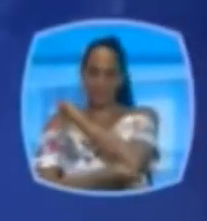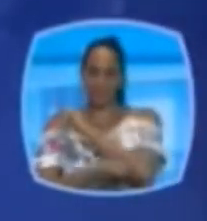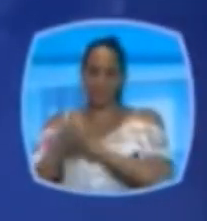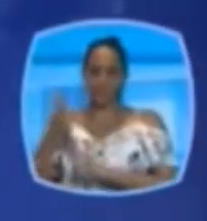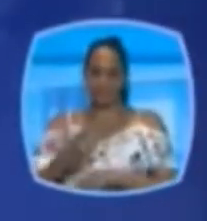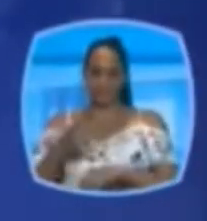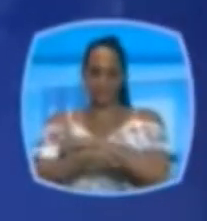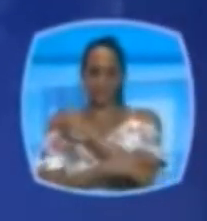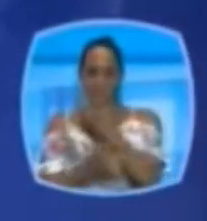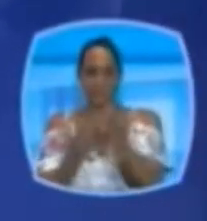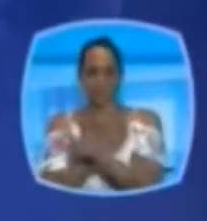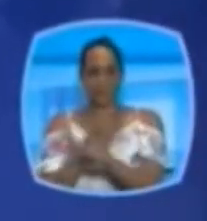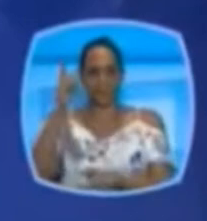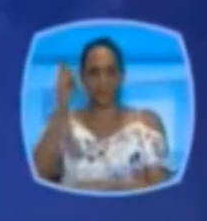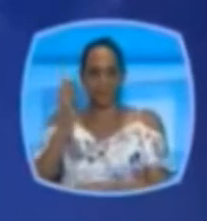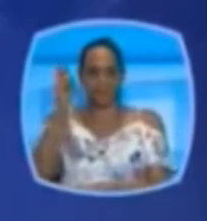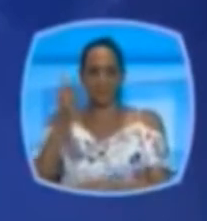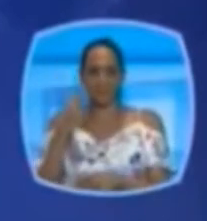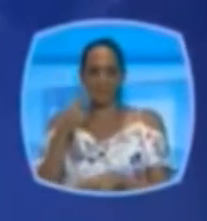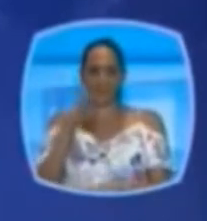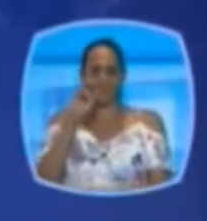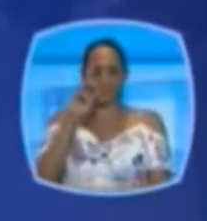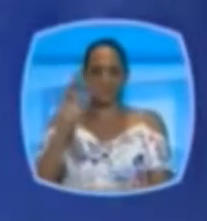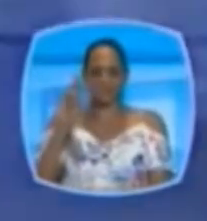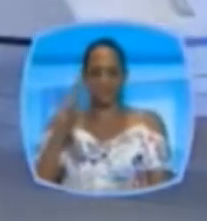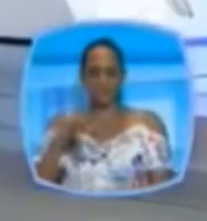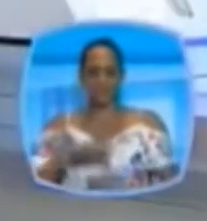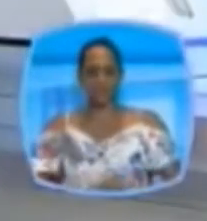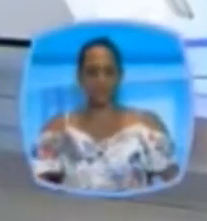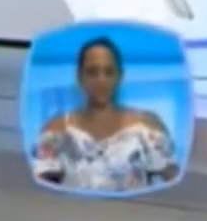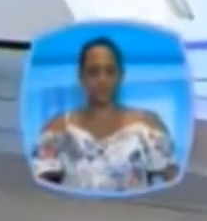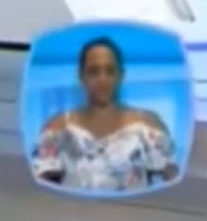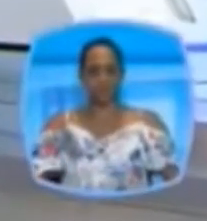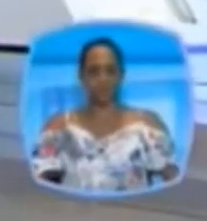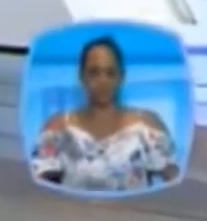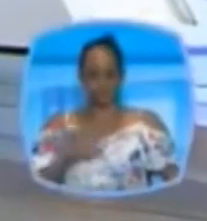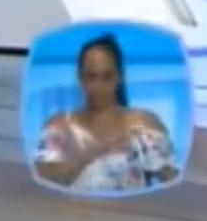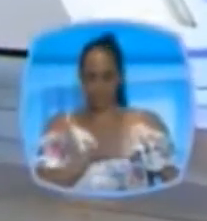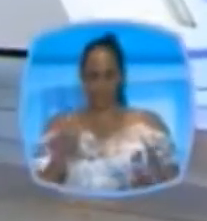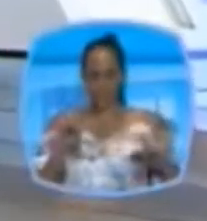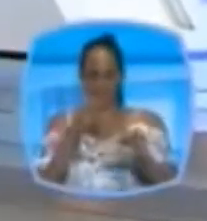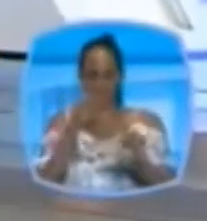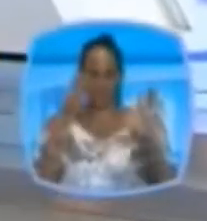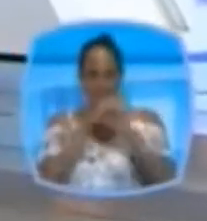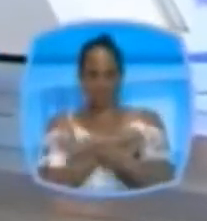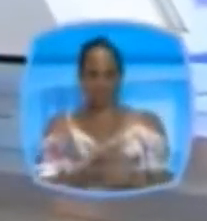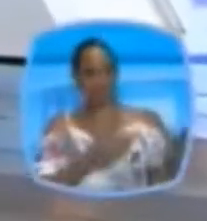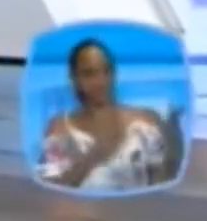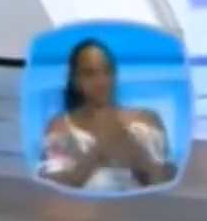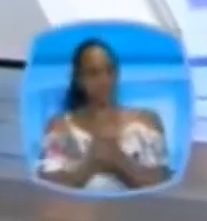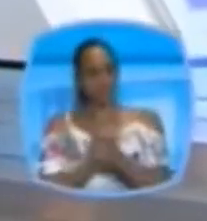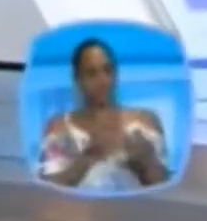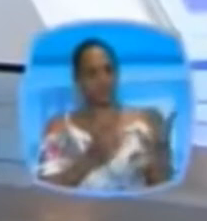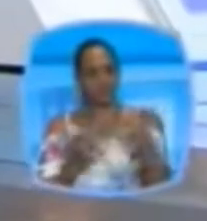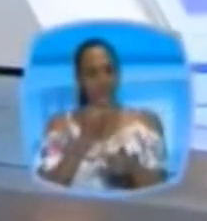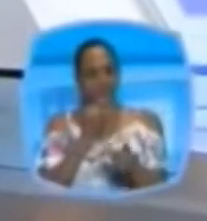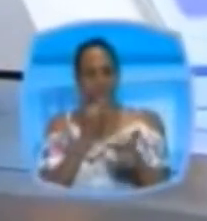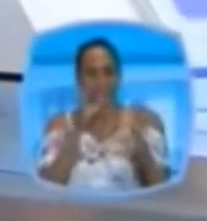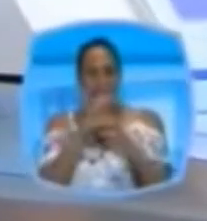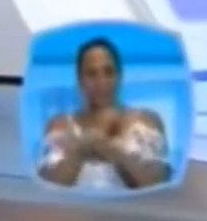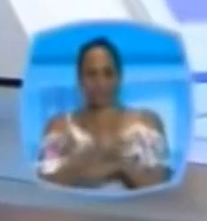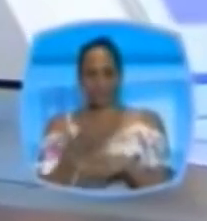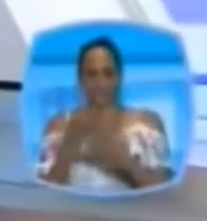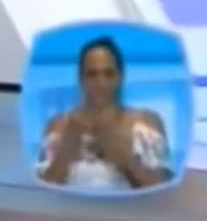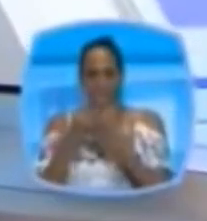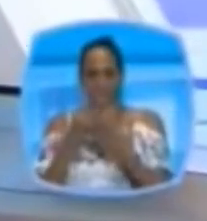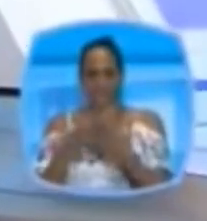Dictan privativa de libertad al diputado Renzo Prieto. Señores televidentes, buenas noches, bienvenidos a la emisión estelar del noticiero. Les